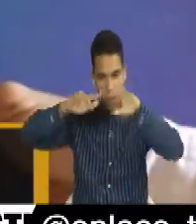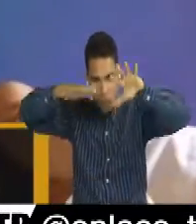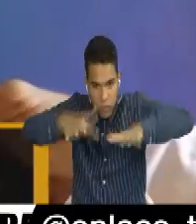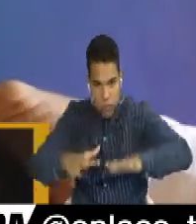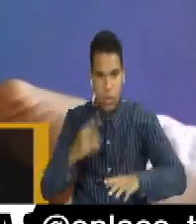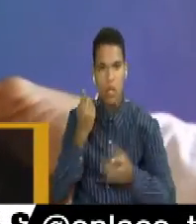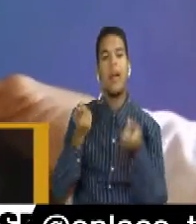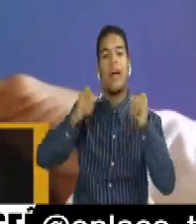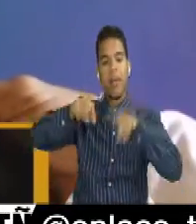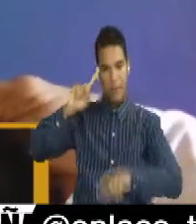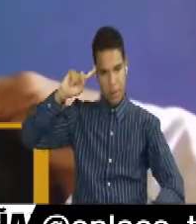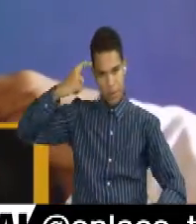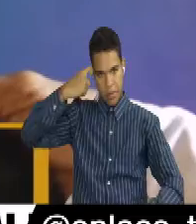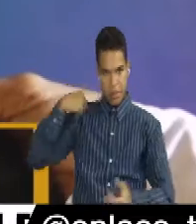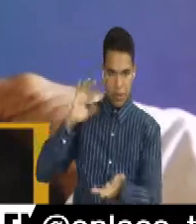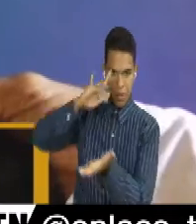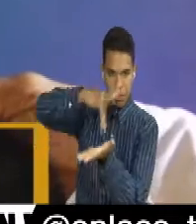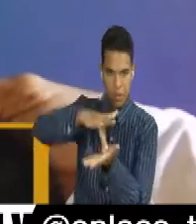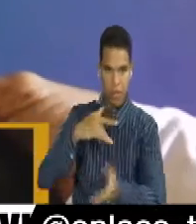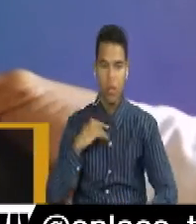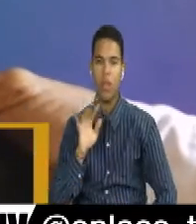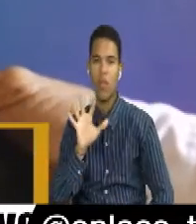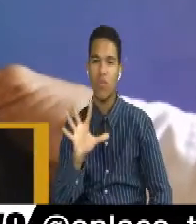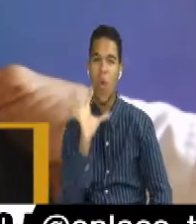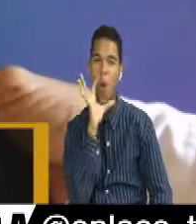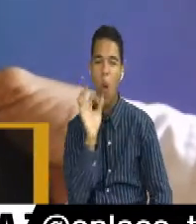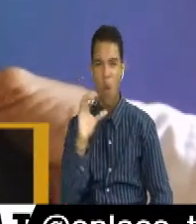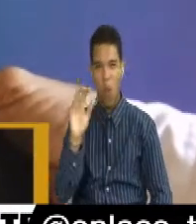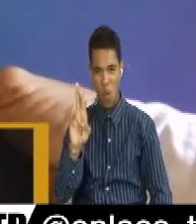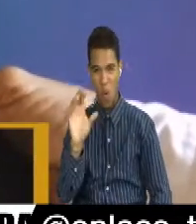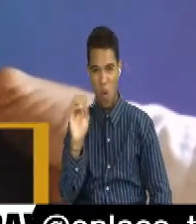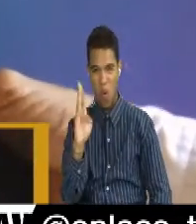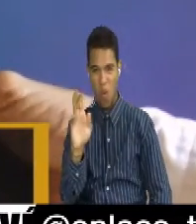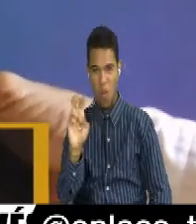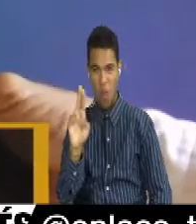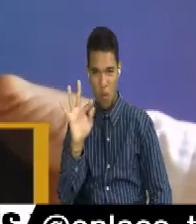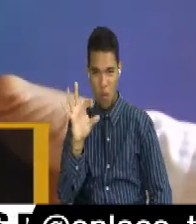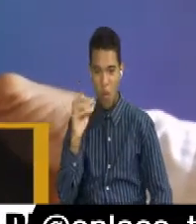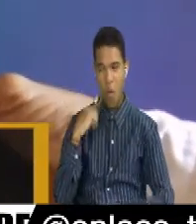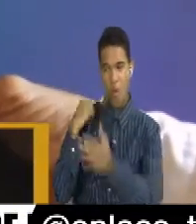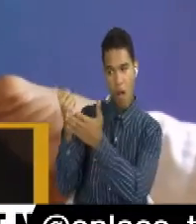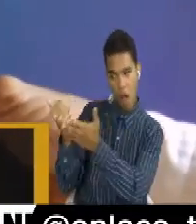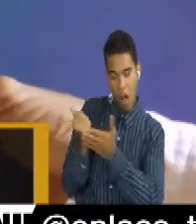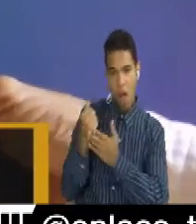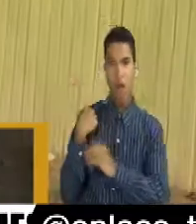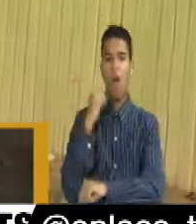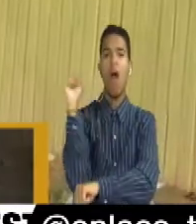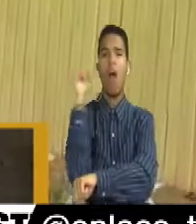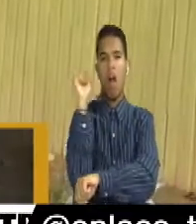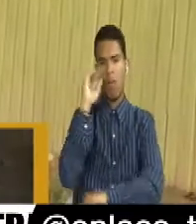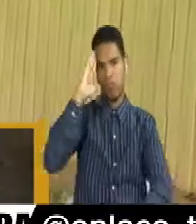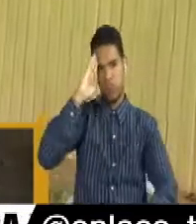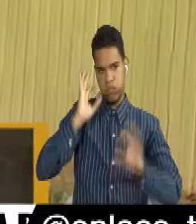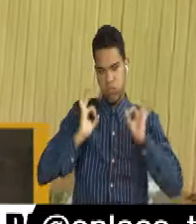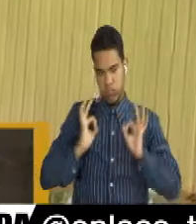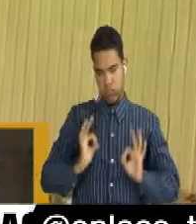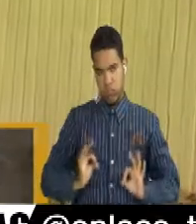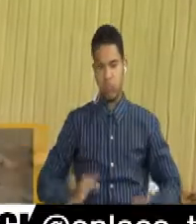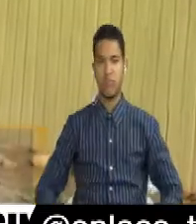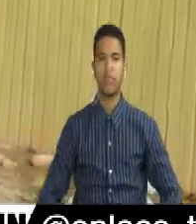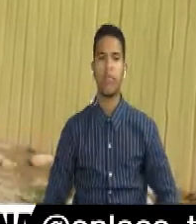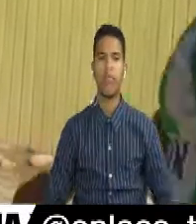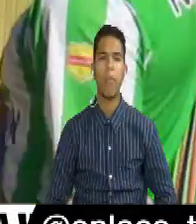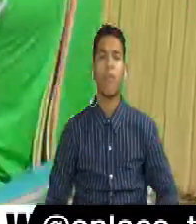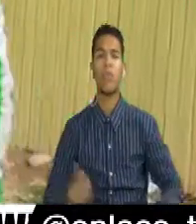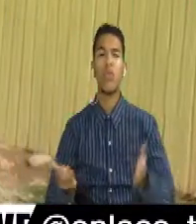del señor de riesgo, el señor Roberto, me colaboró con el carro, lo del ejército. Al lugar no podrán volver porque es